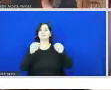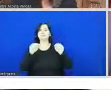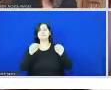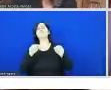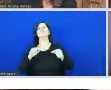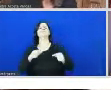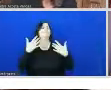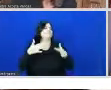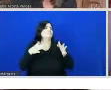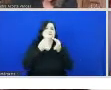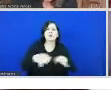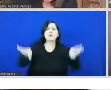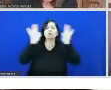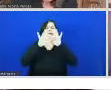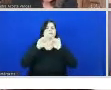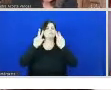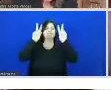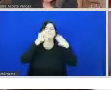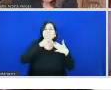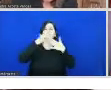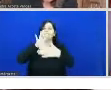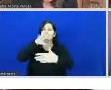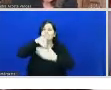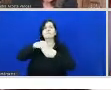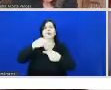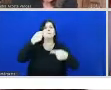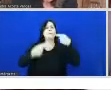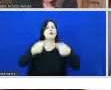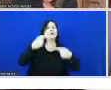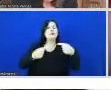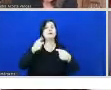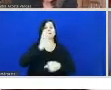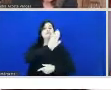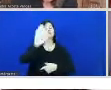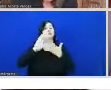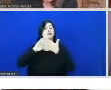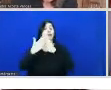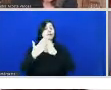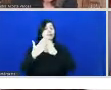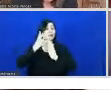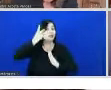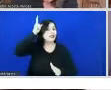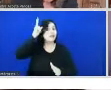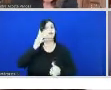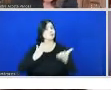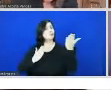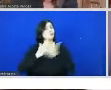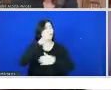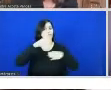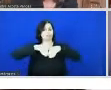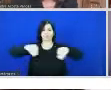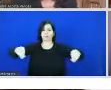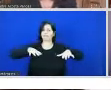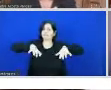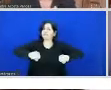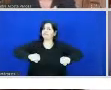ver con derecho territorial, tiene que ver con la transmisión de los abuelos y las abuelas a las nuevas generaciones.